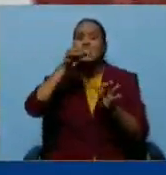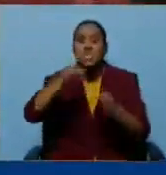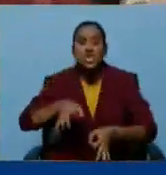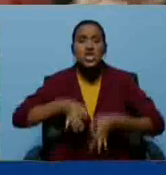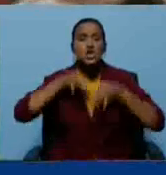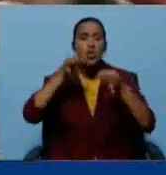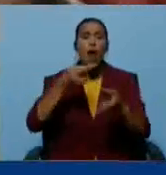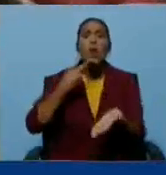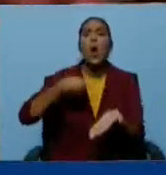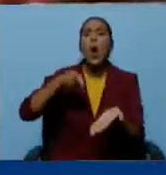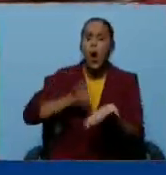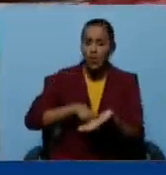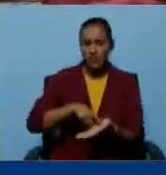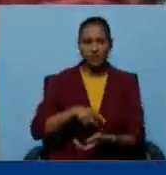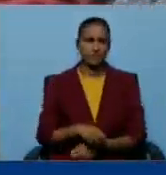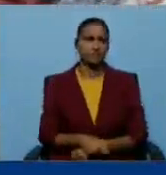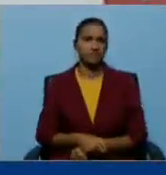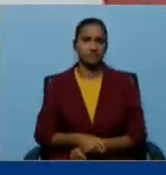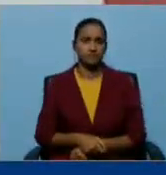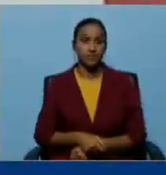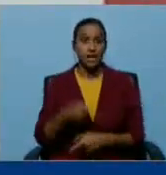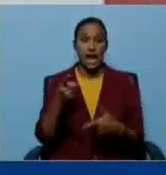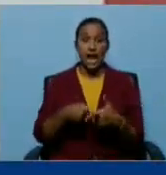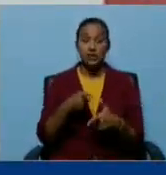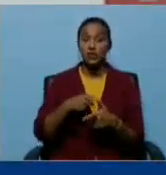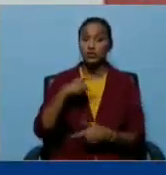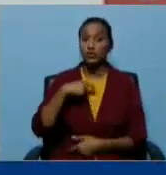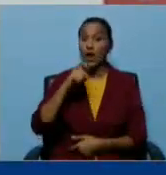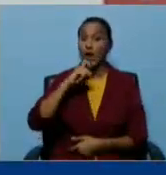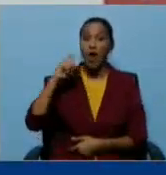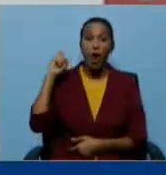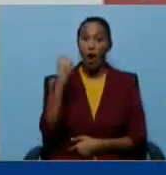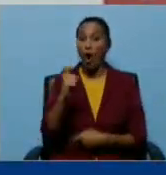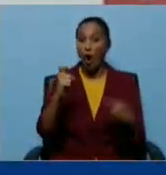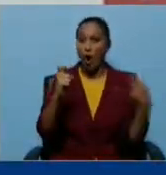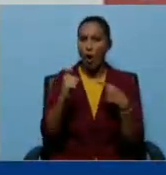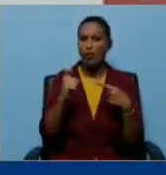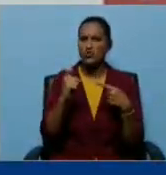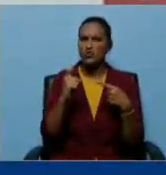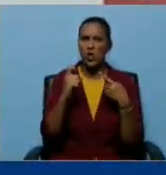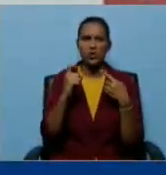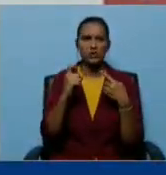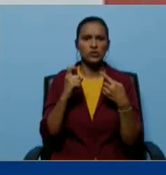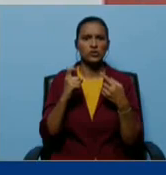El odio fue mucho más allá. La violencia fue mucho más allá.